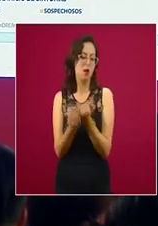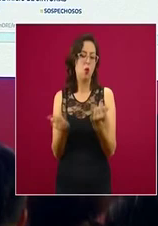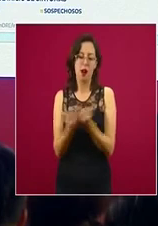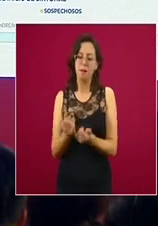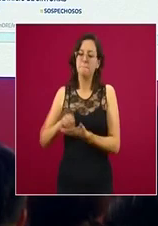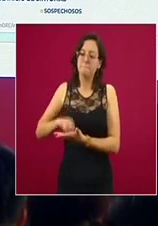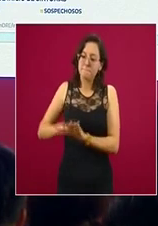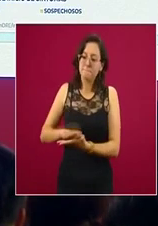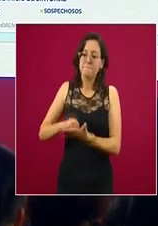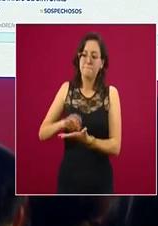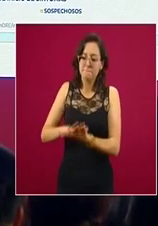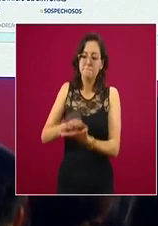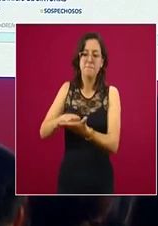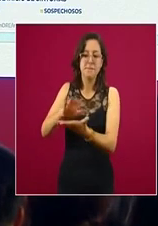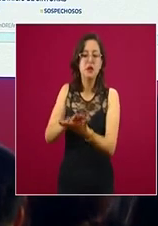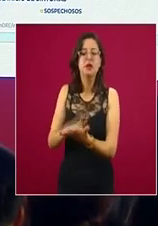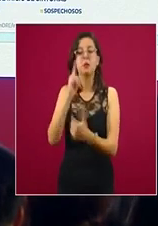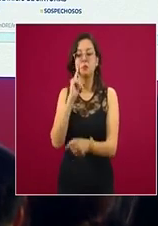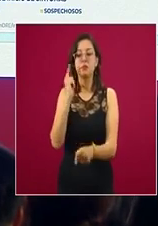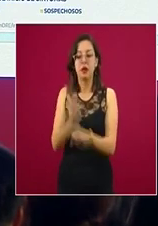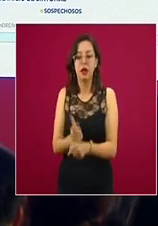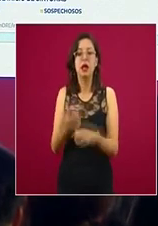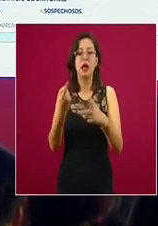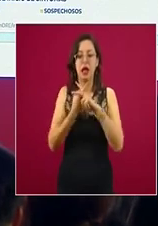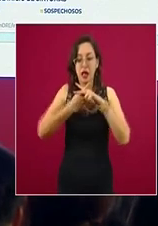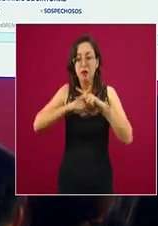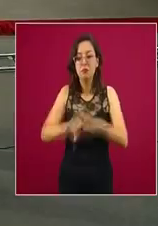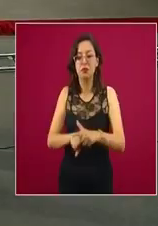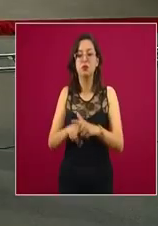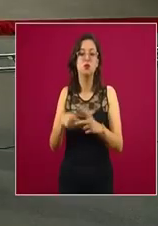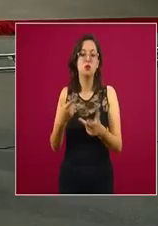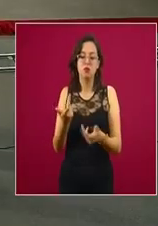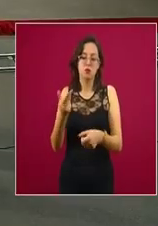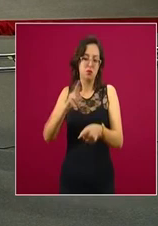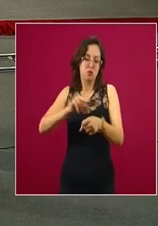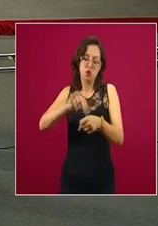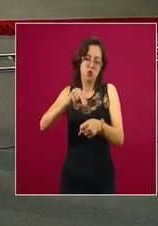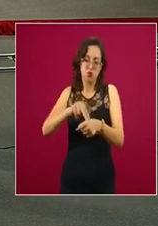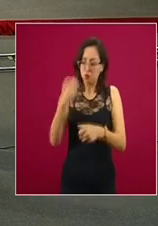va presentando se identifica al momento en que se presenta a consulta. La siguiente.